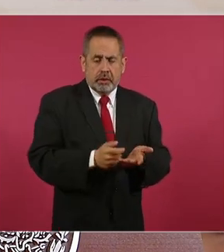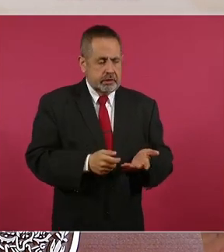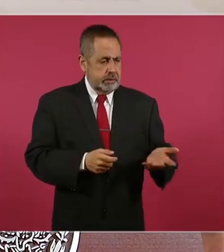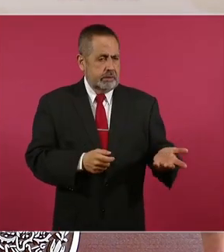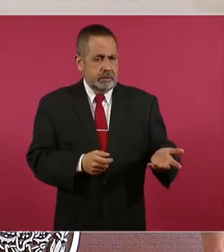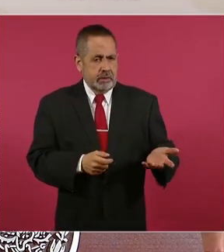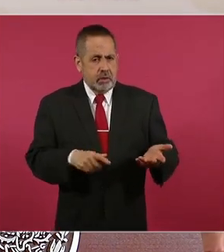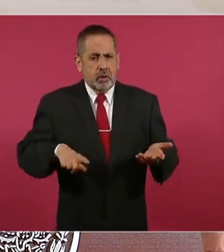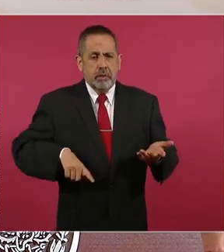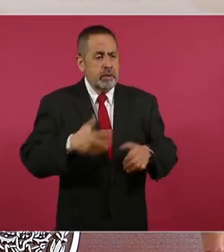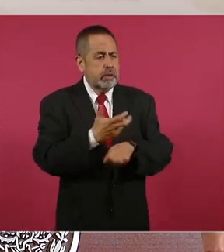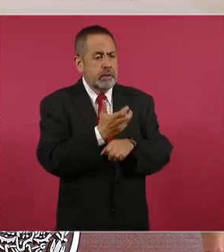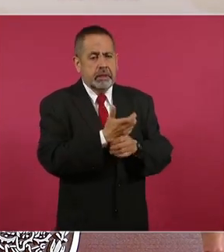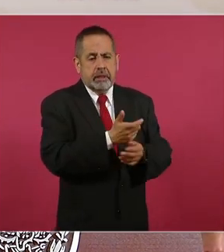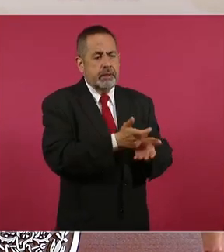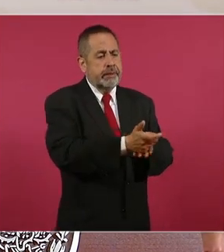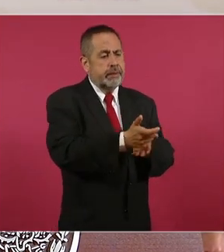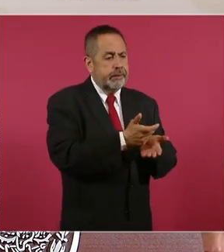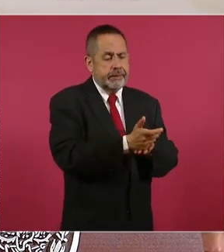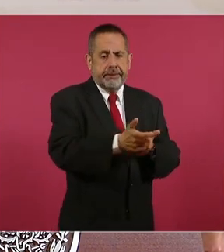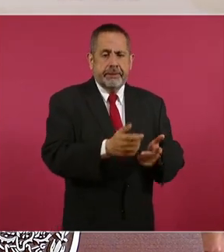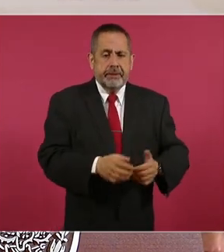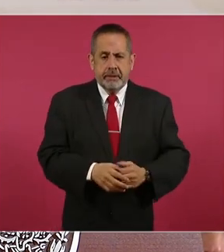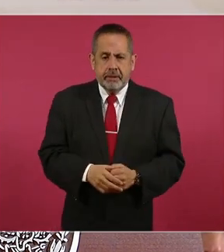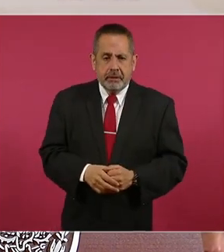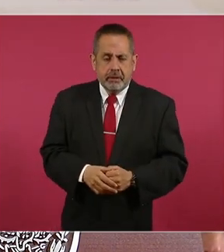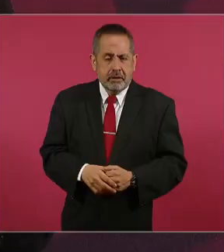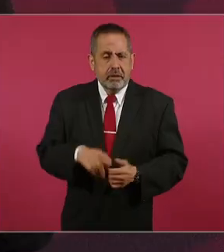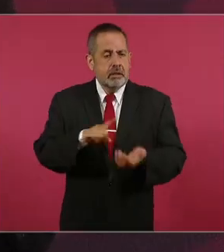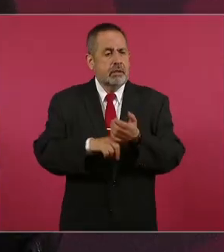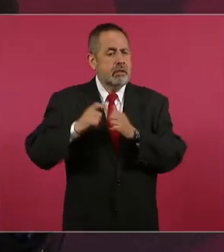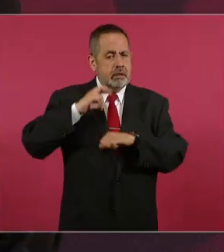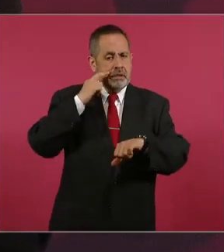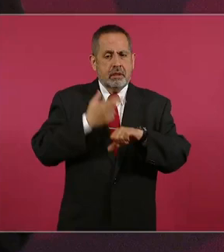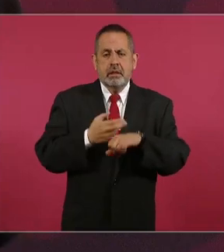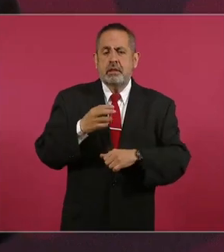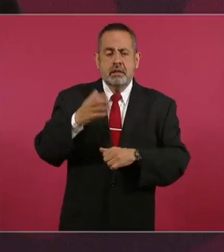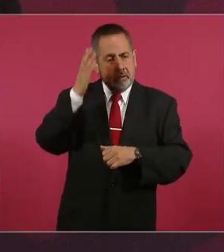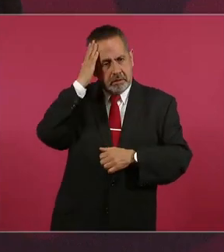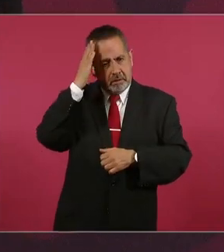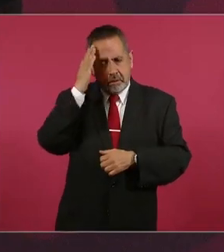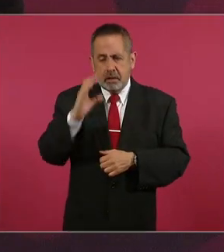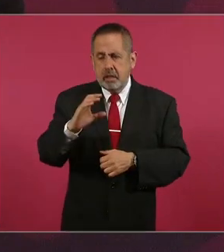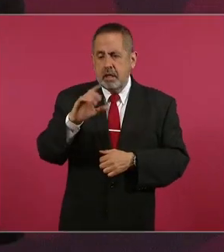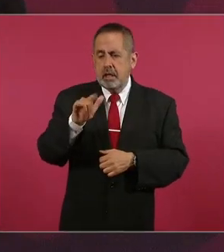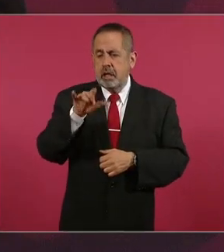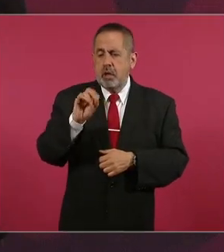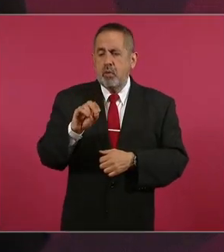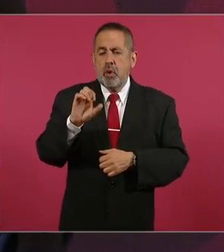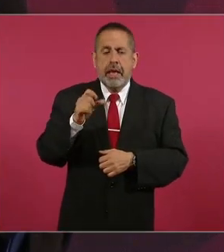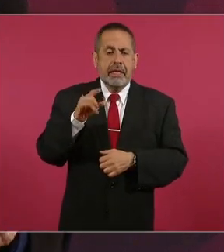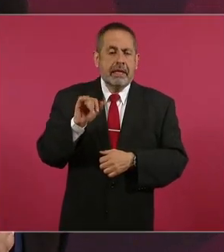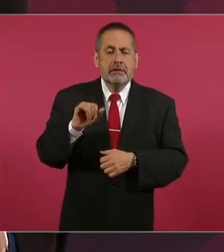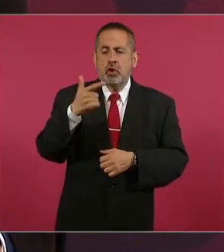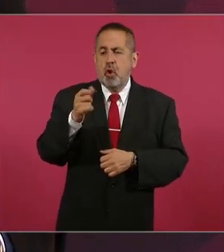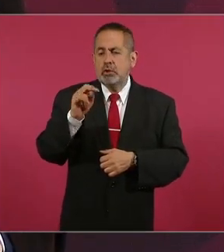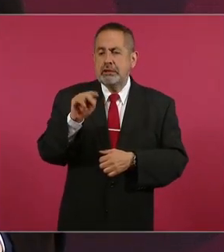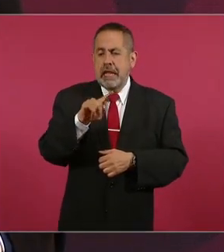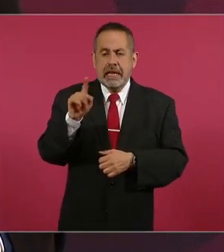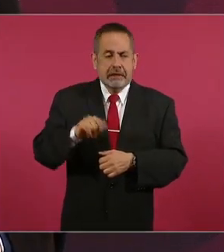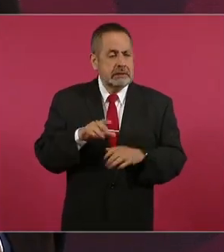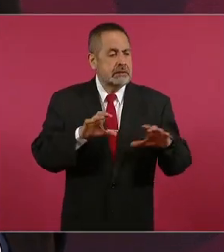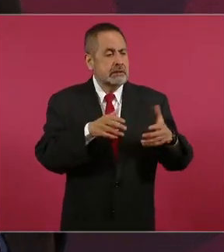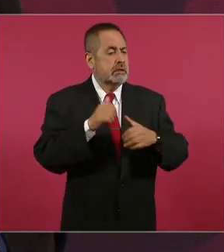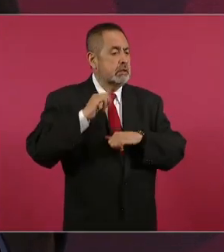del gobierno de Estados Unidos. La dirige Claudio X González y ahí están todos los